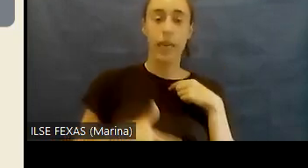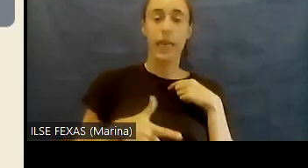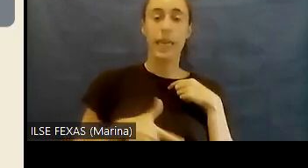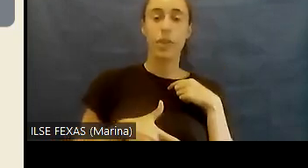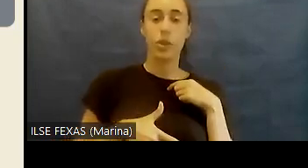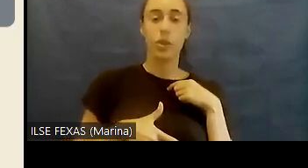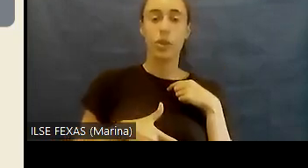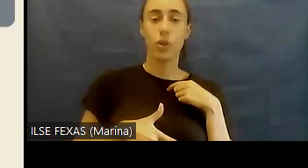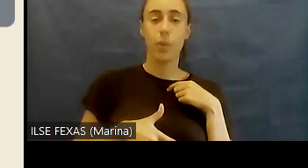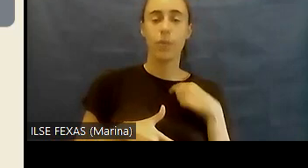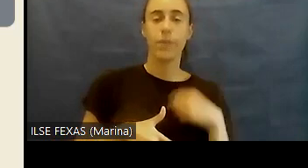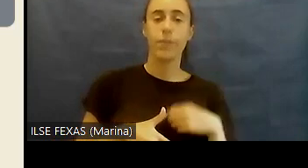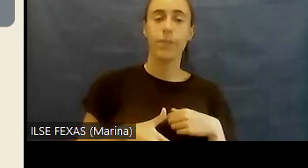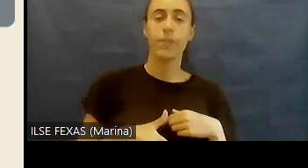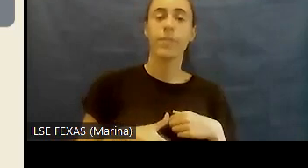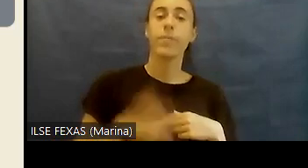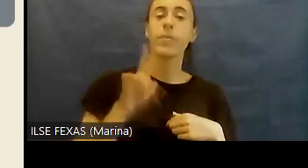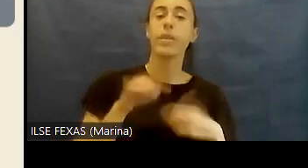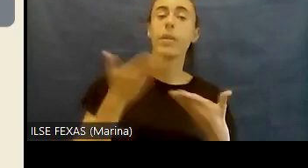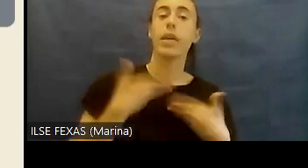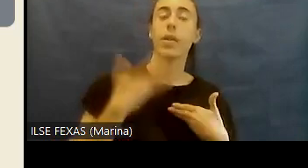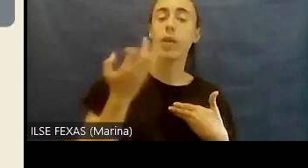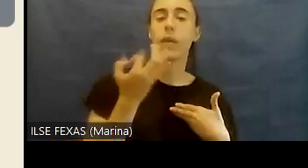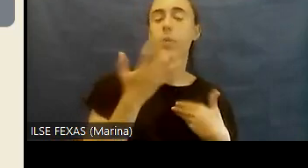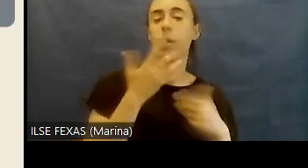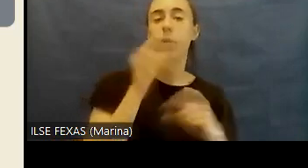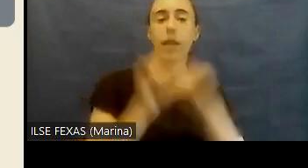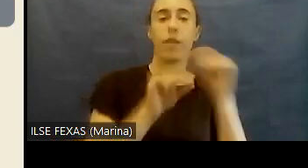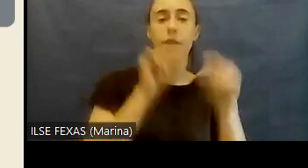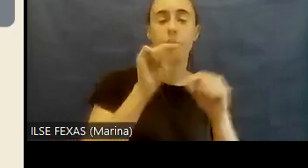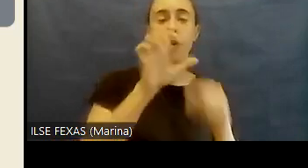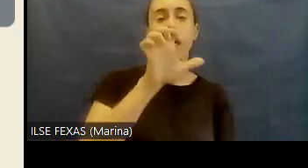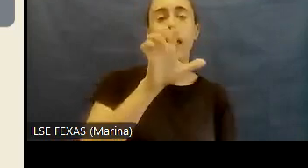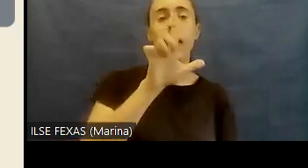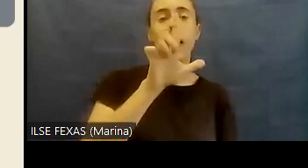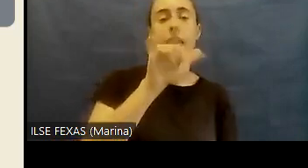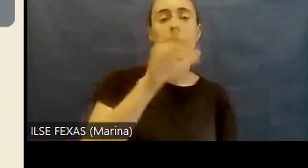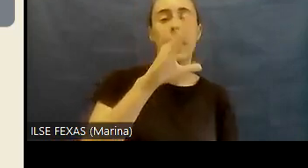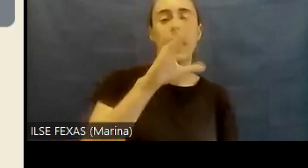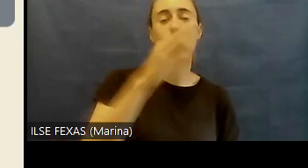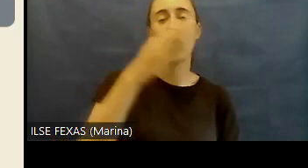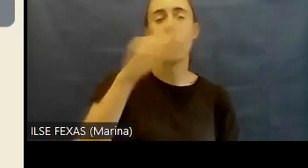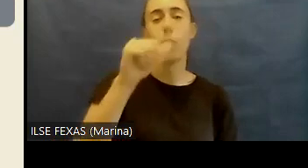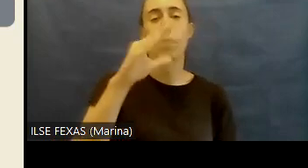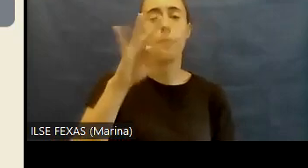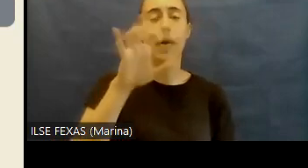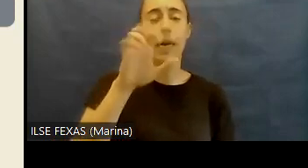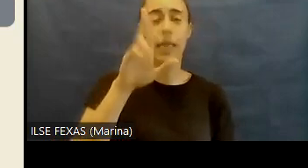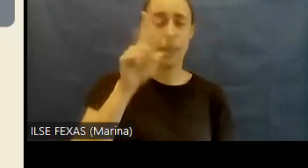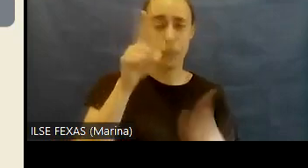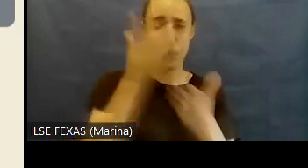pues va a venir muy bien. En la infección por Helicobacter pylori veréis después que hay un estudio especialmente interesante en ese